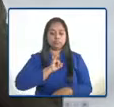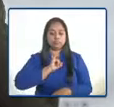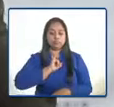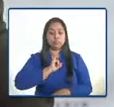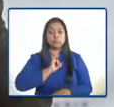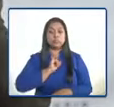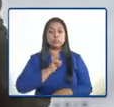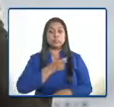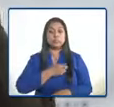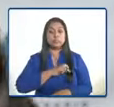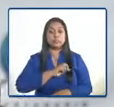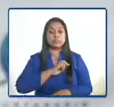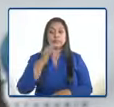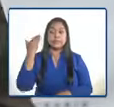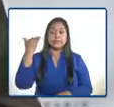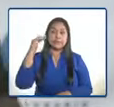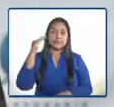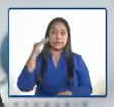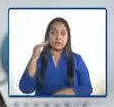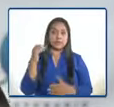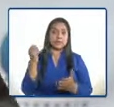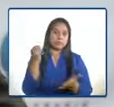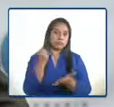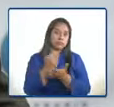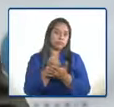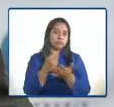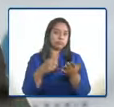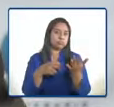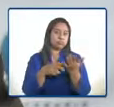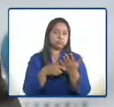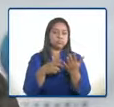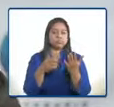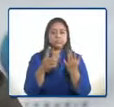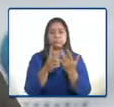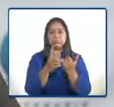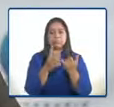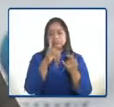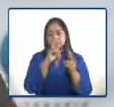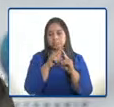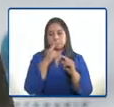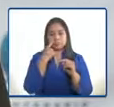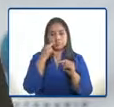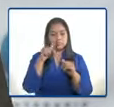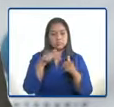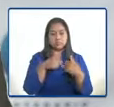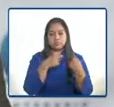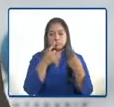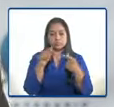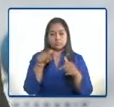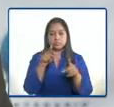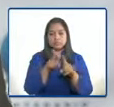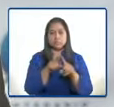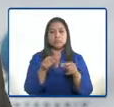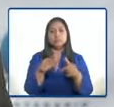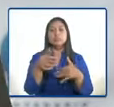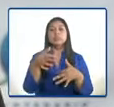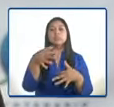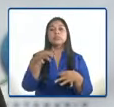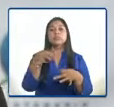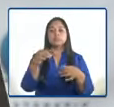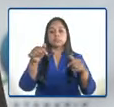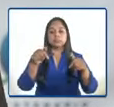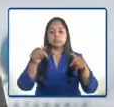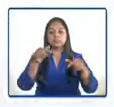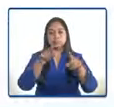viaje. Estamos teniendo el tema de la extensión de vigencia de pasaportes, que es una actualización de la hoja de datos.